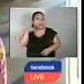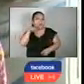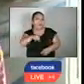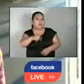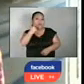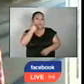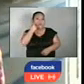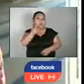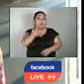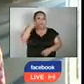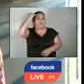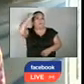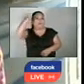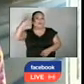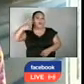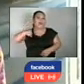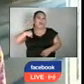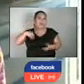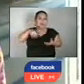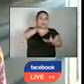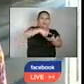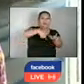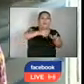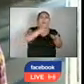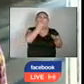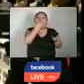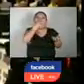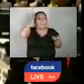impulsado las mujeres mayas